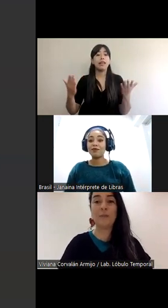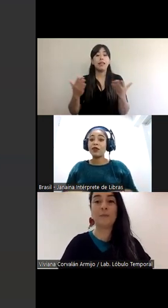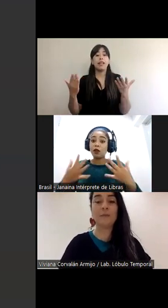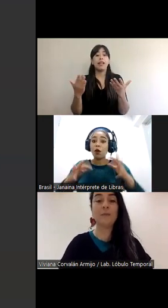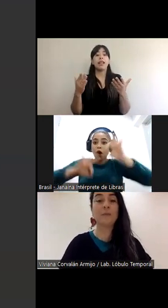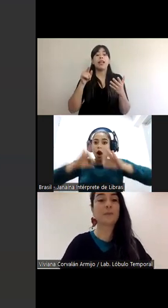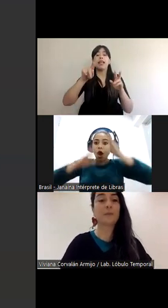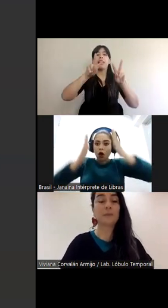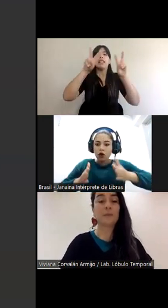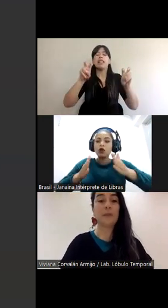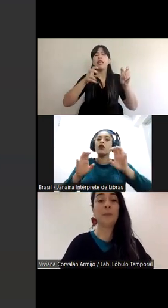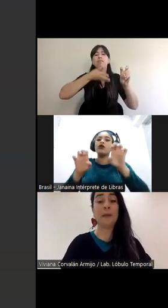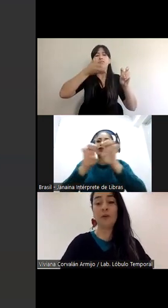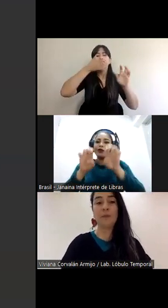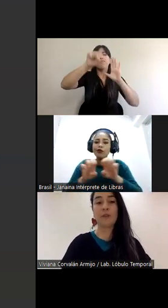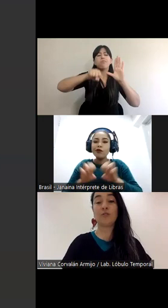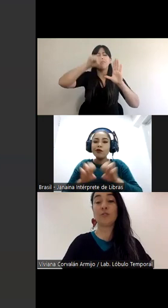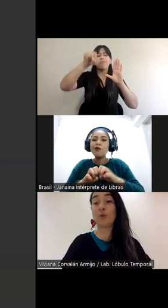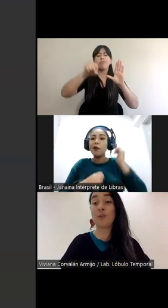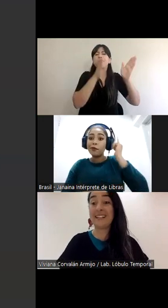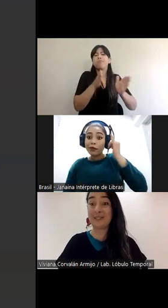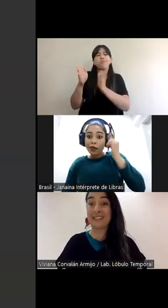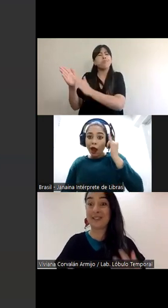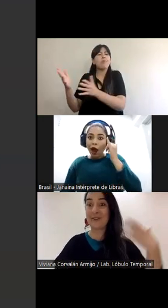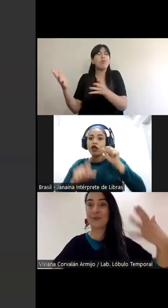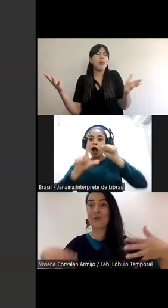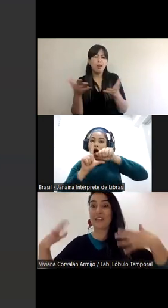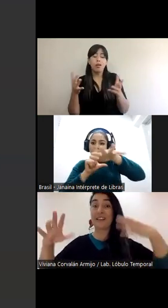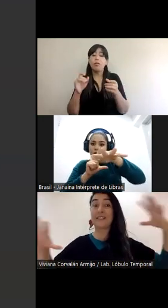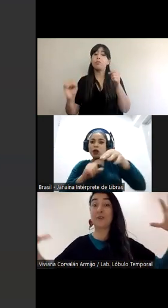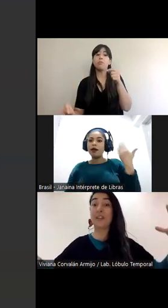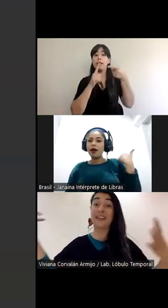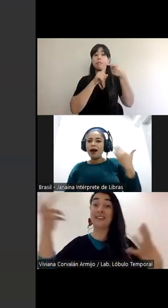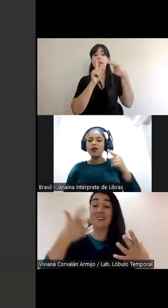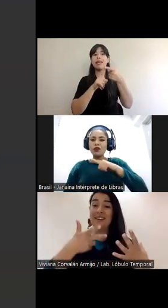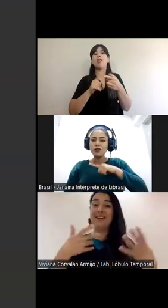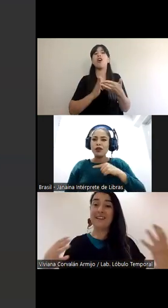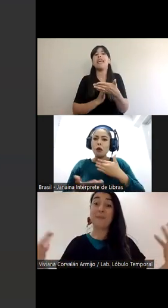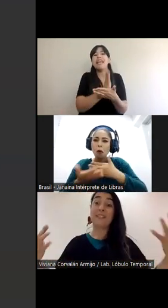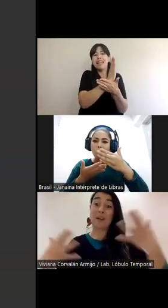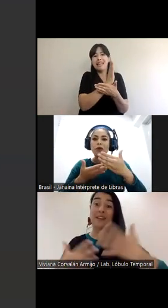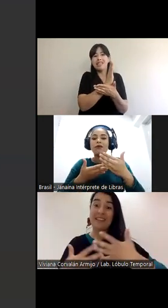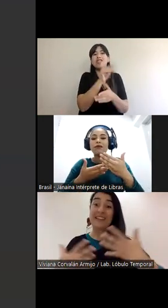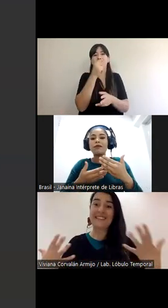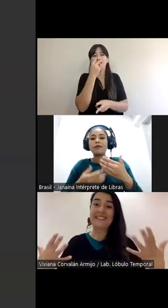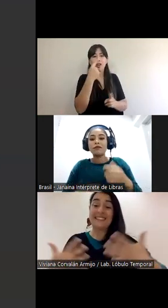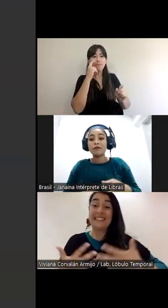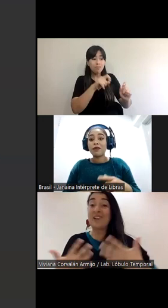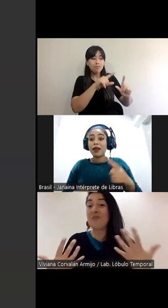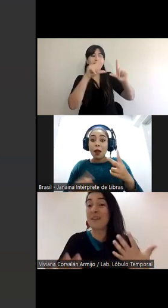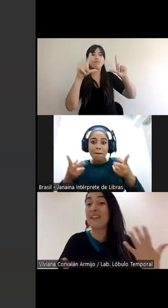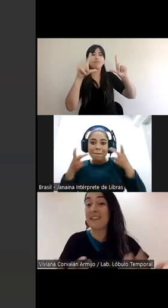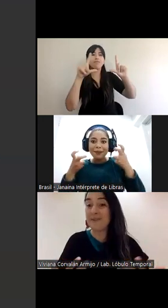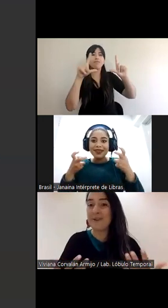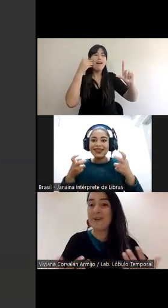audiovisual. Primero, constó de un inicio, ¿cierto? Cuando ven esta animación que entra, pensamos que debía ser algo